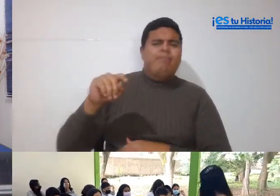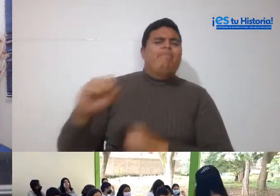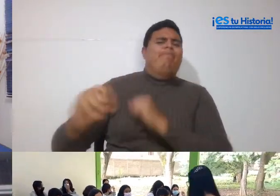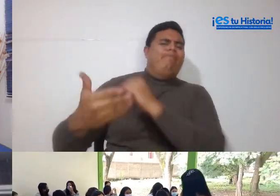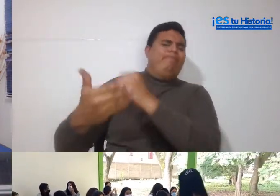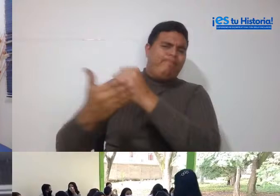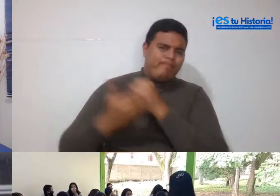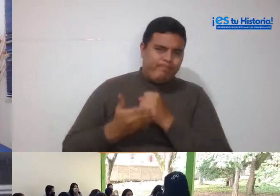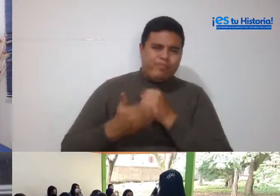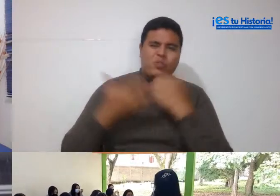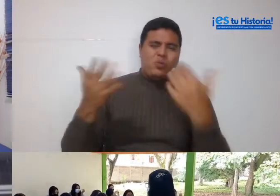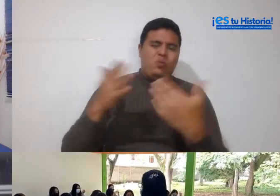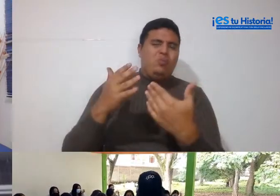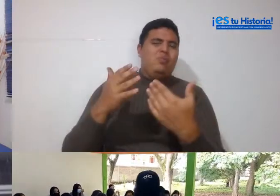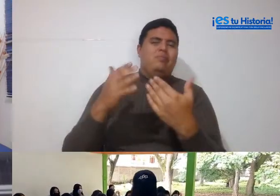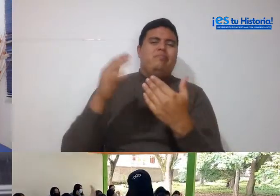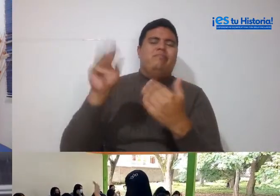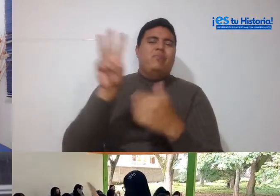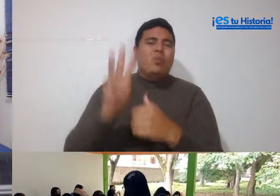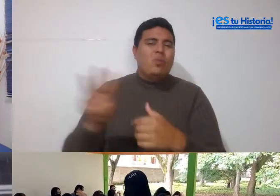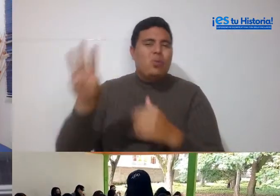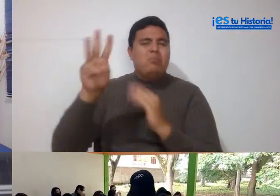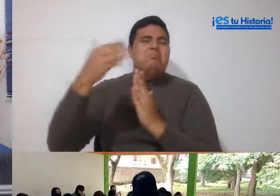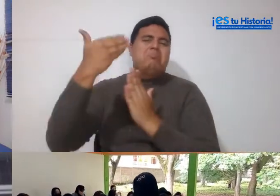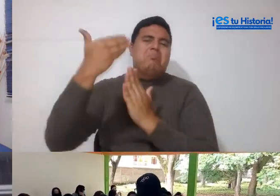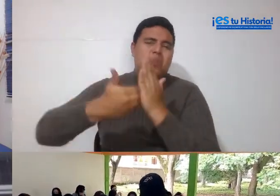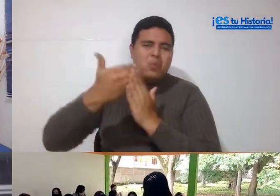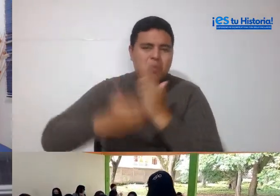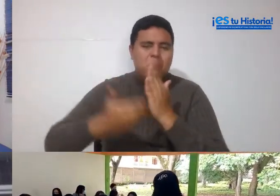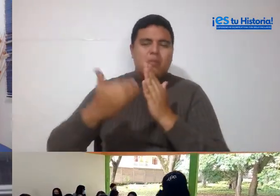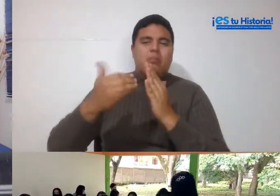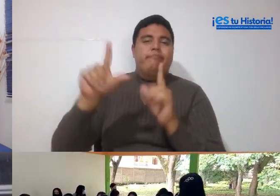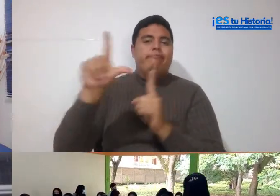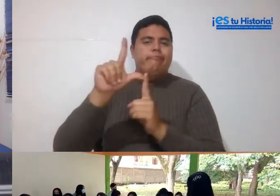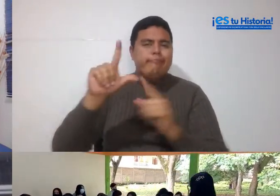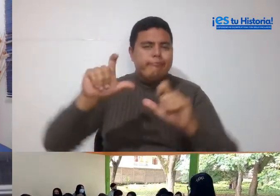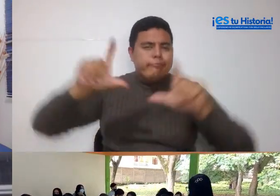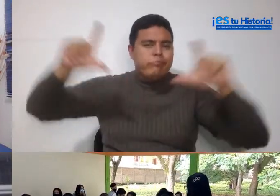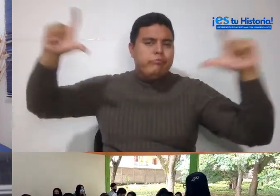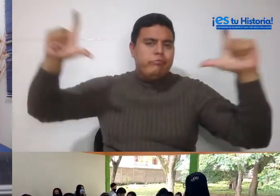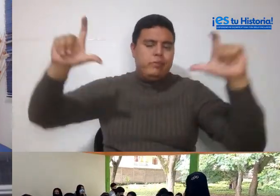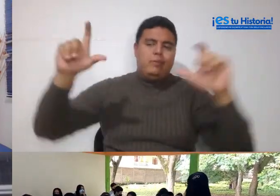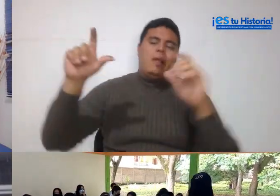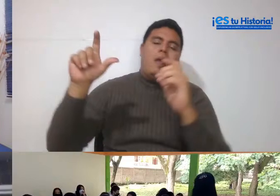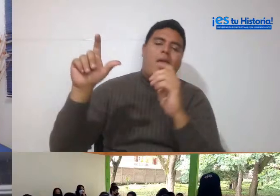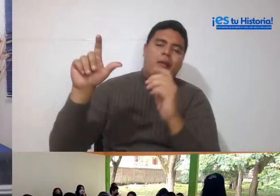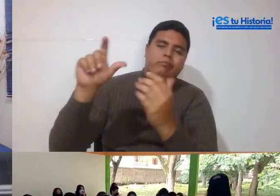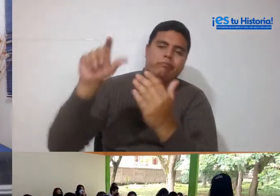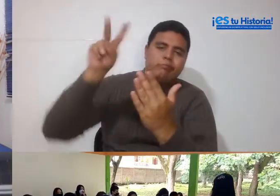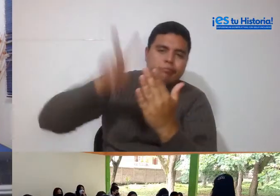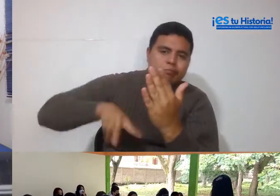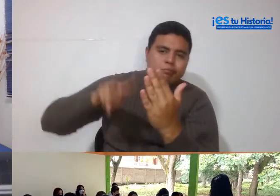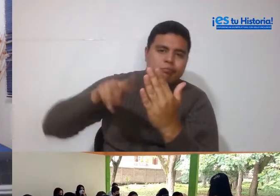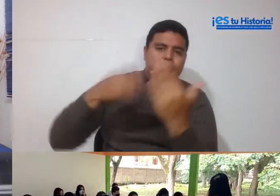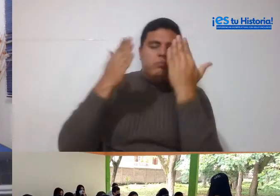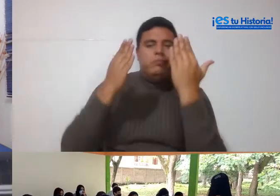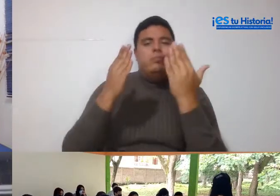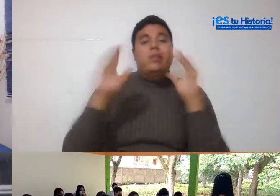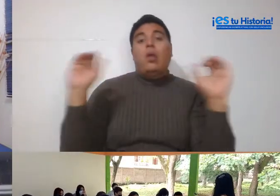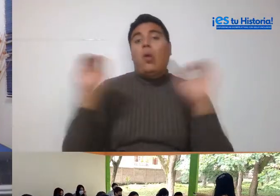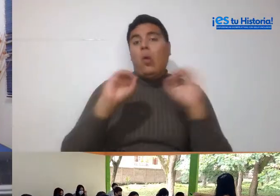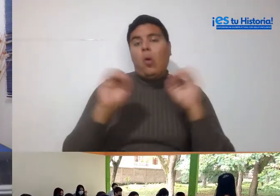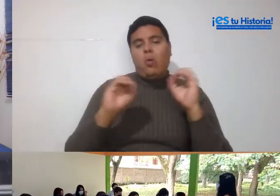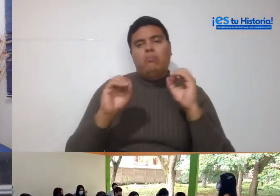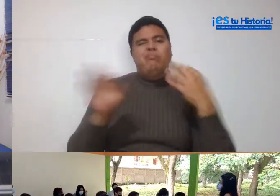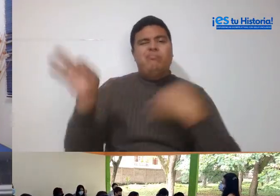grande que yo sí pueda leer, o si no, a veces mis compañeros me ayudan, me leen, entonces yo